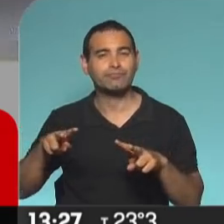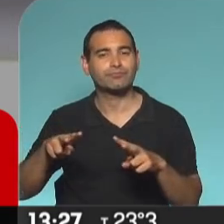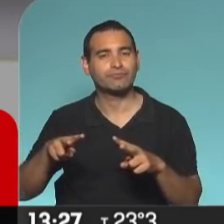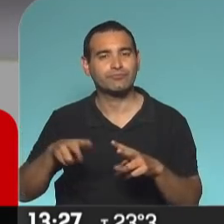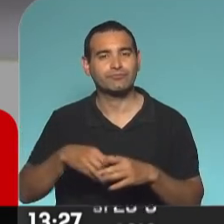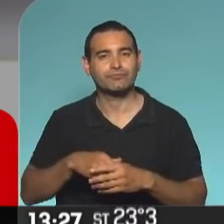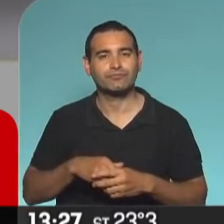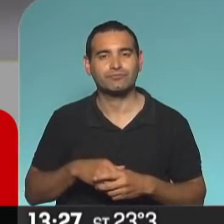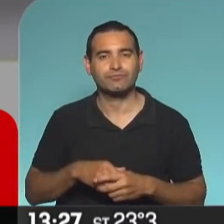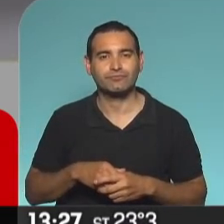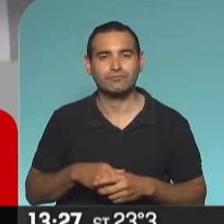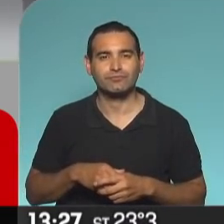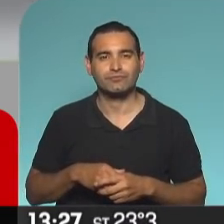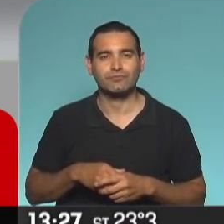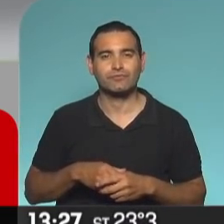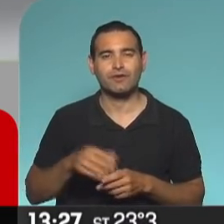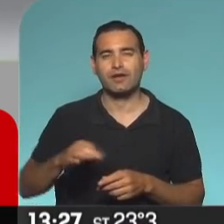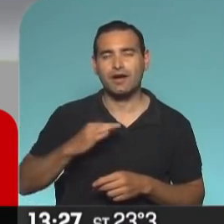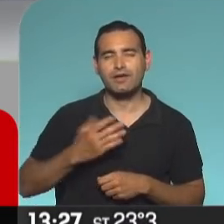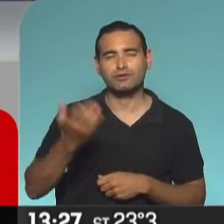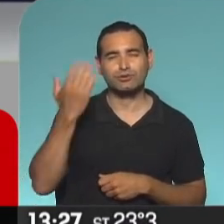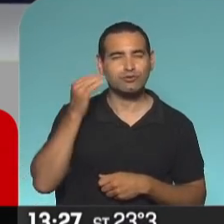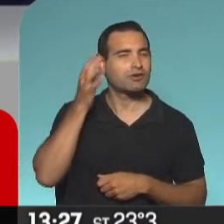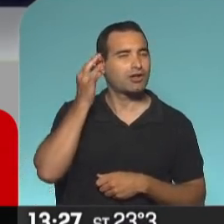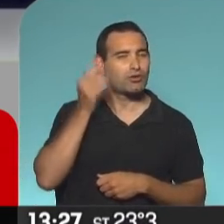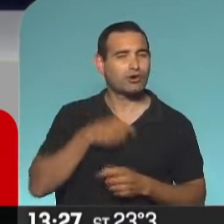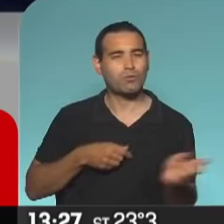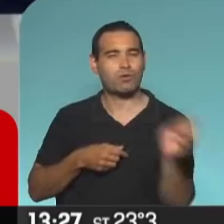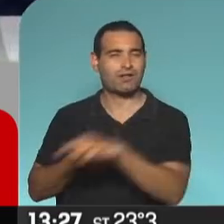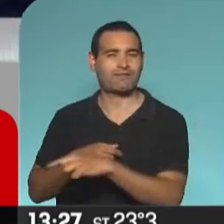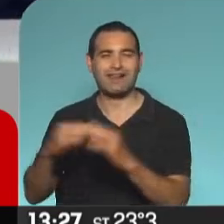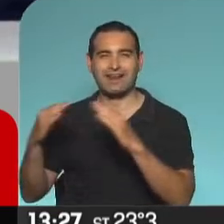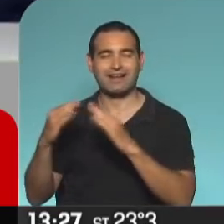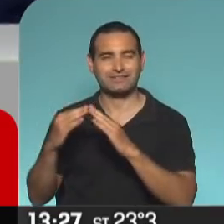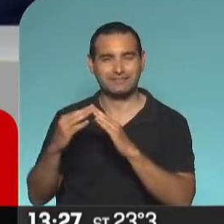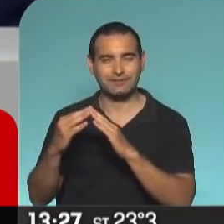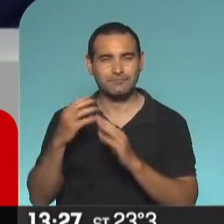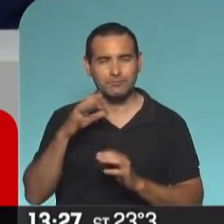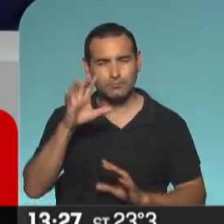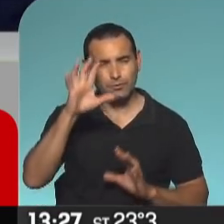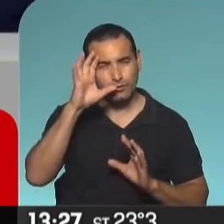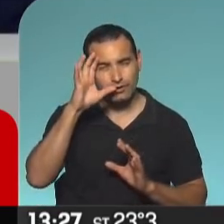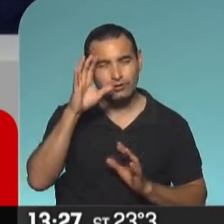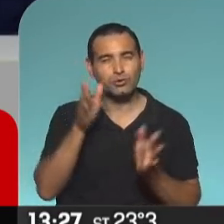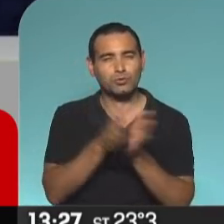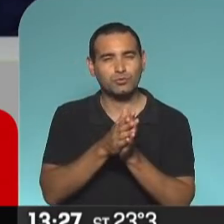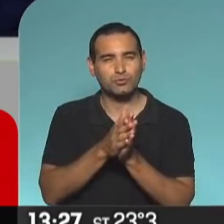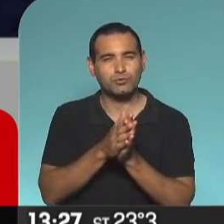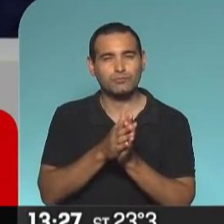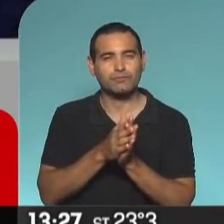Había regresado hacía unos años Maradona, recuerdo con